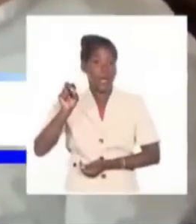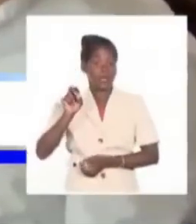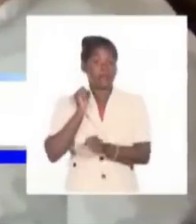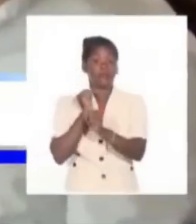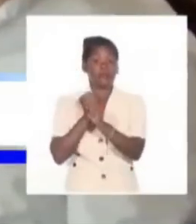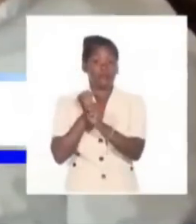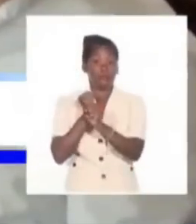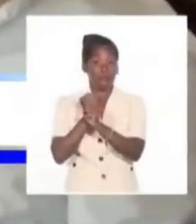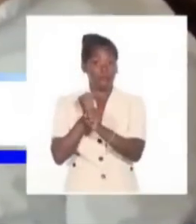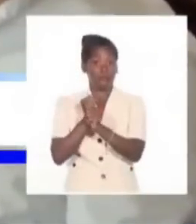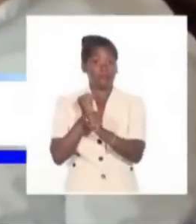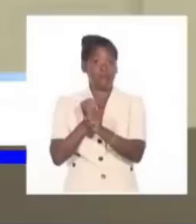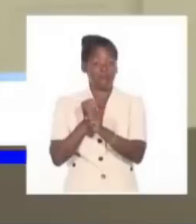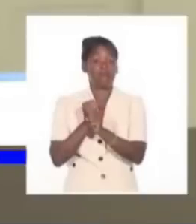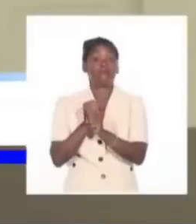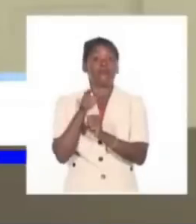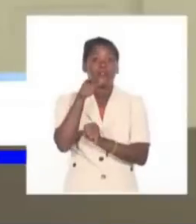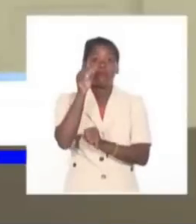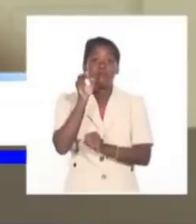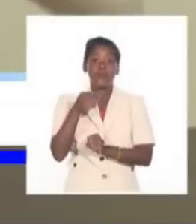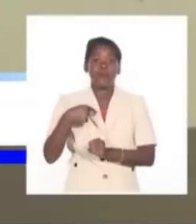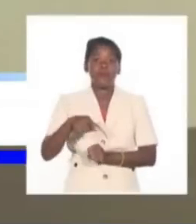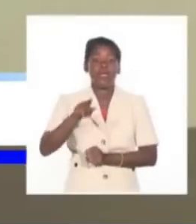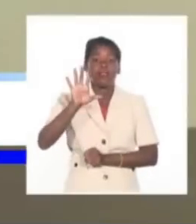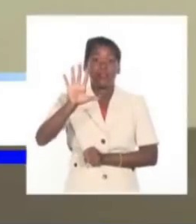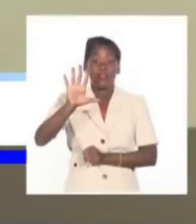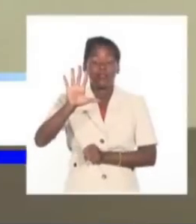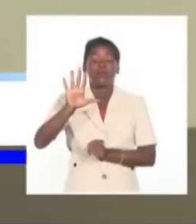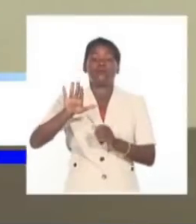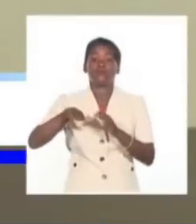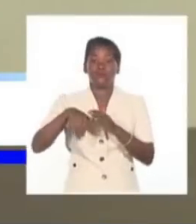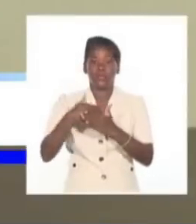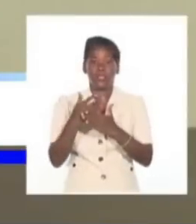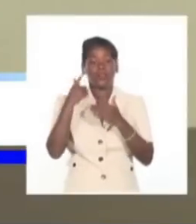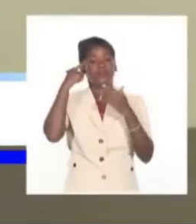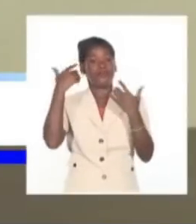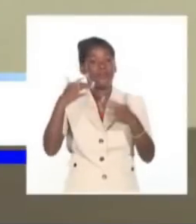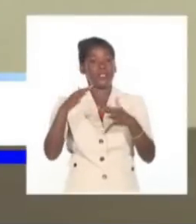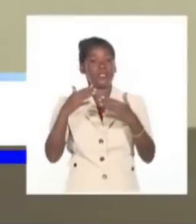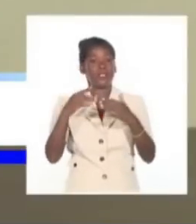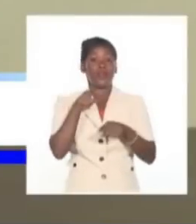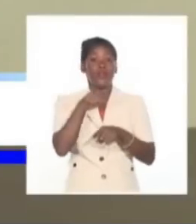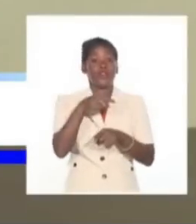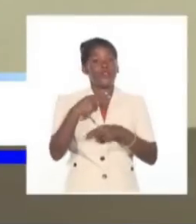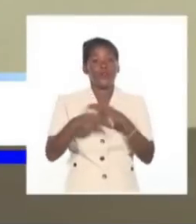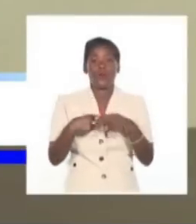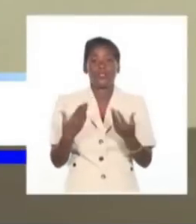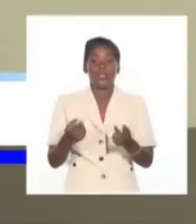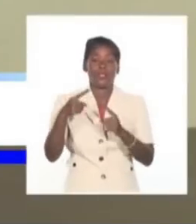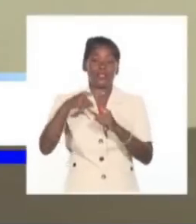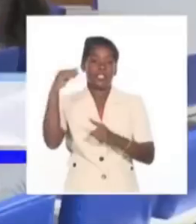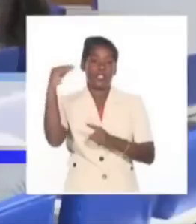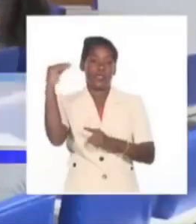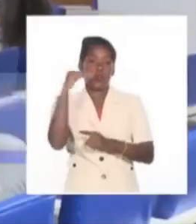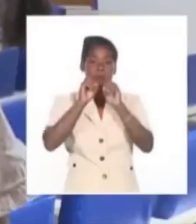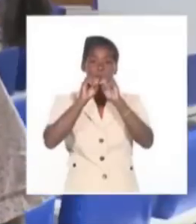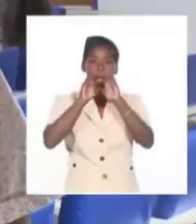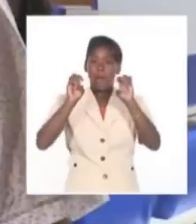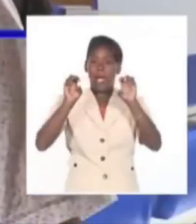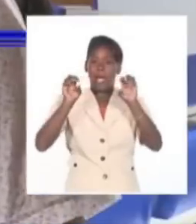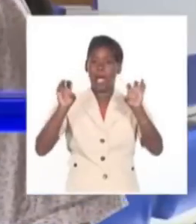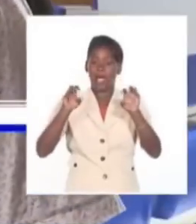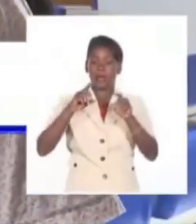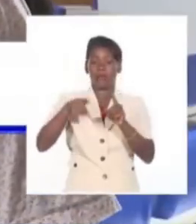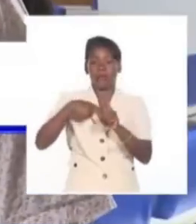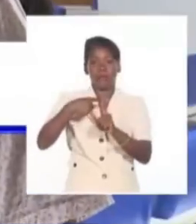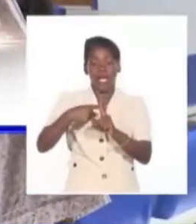próximo día cinco convierte a Cuba debate en el principal sitio digital de nuestro país estamos hablando que solamente el año